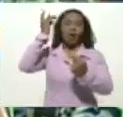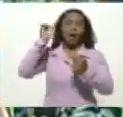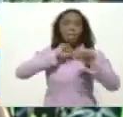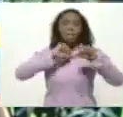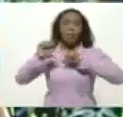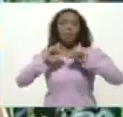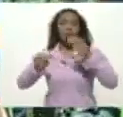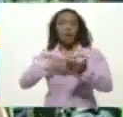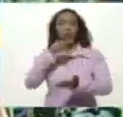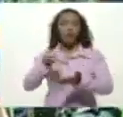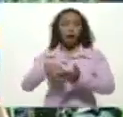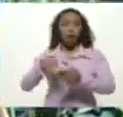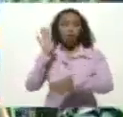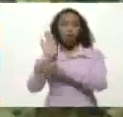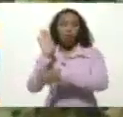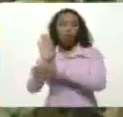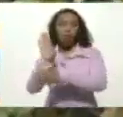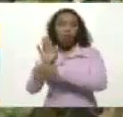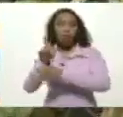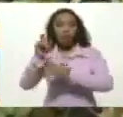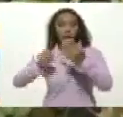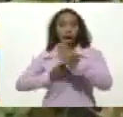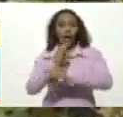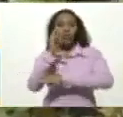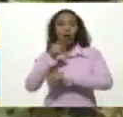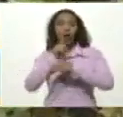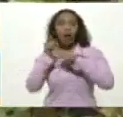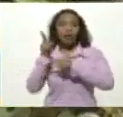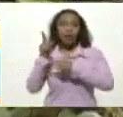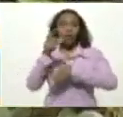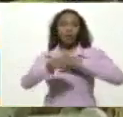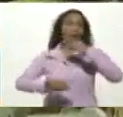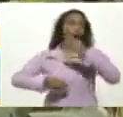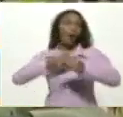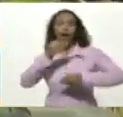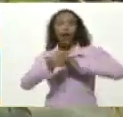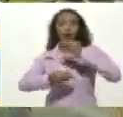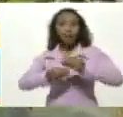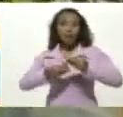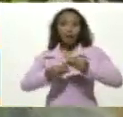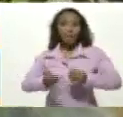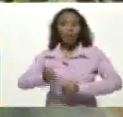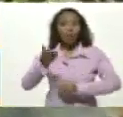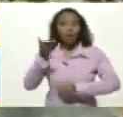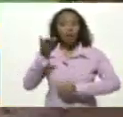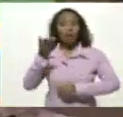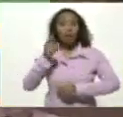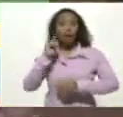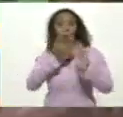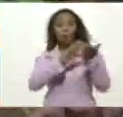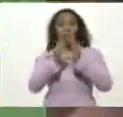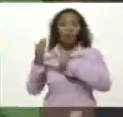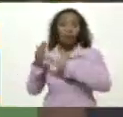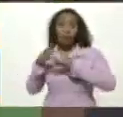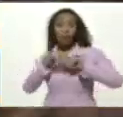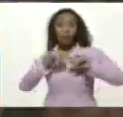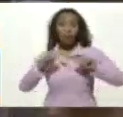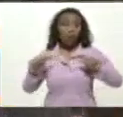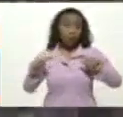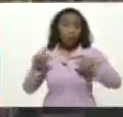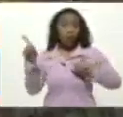Movimiento Nacional Guardianes del Árbol, que es la garantía fresca, innovadora, comunitaria y territorial